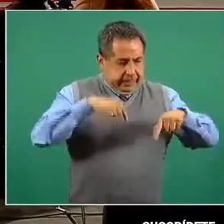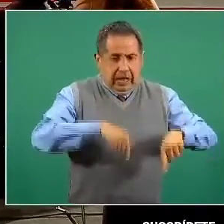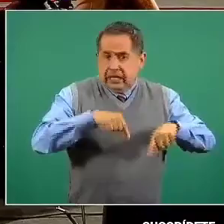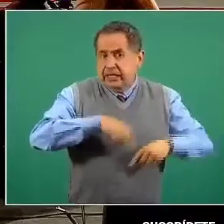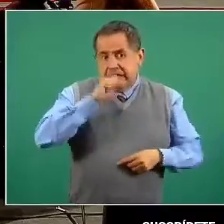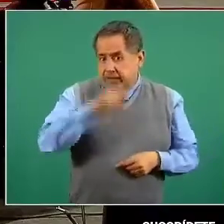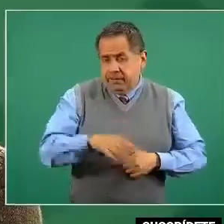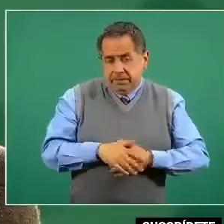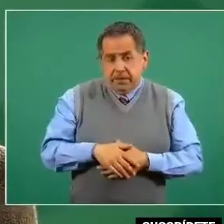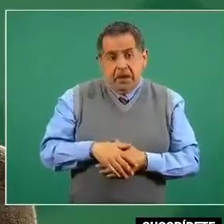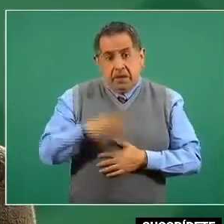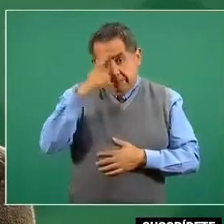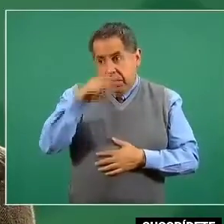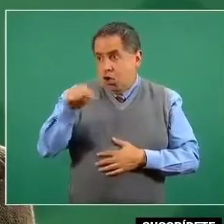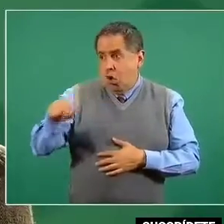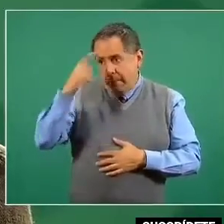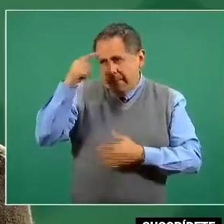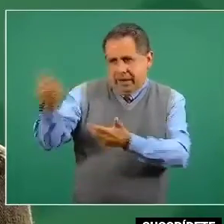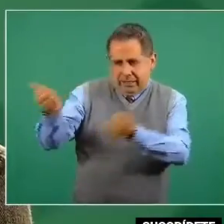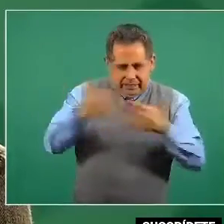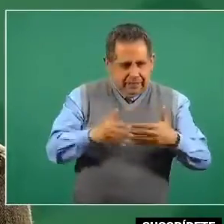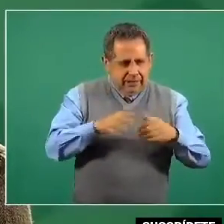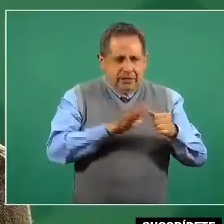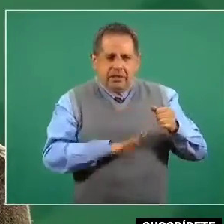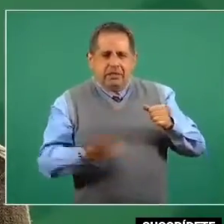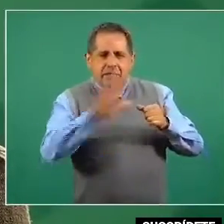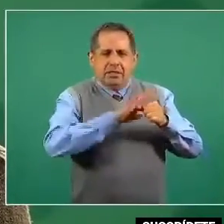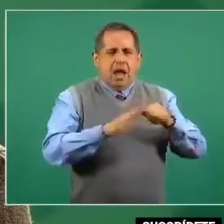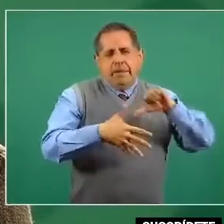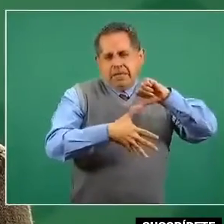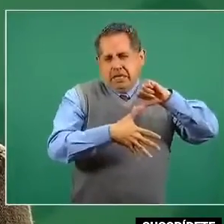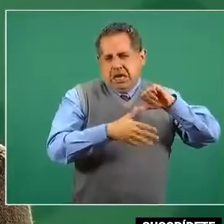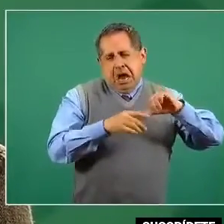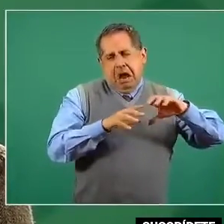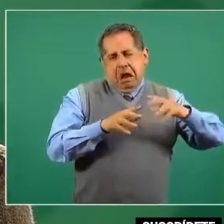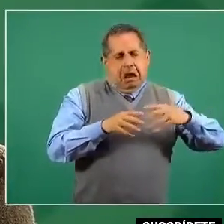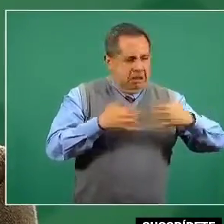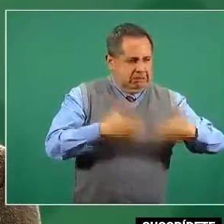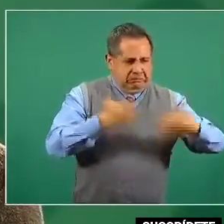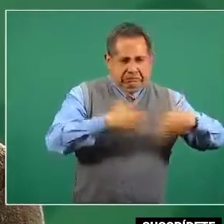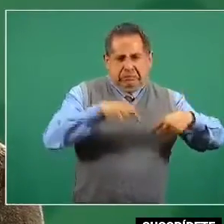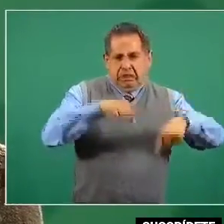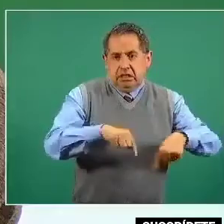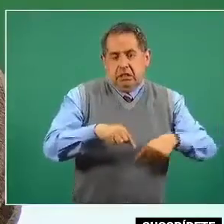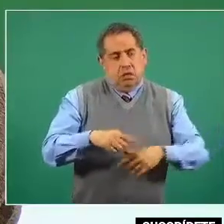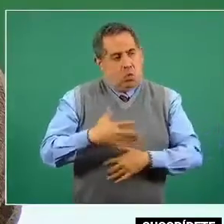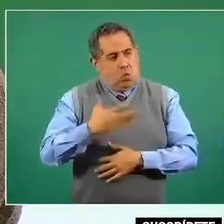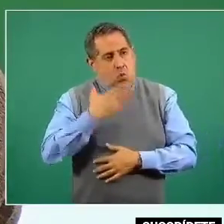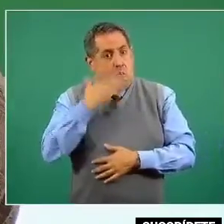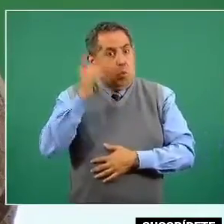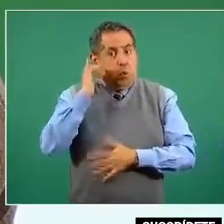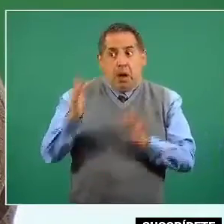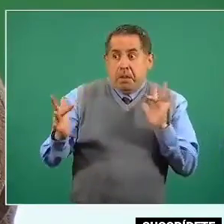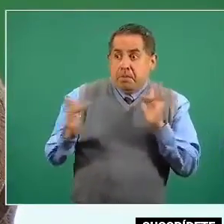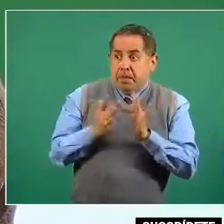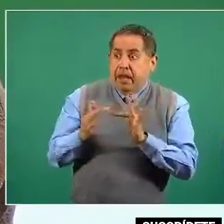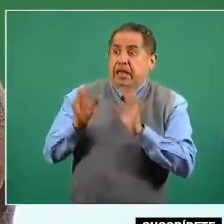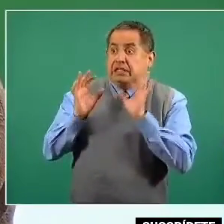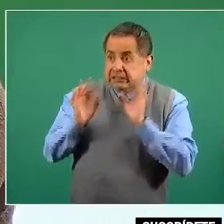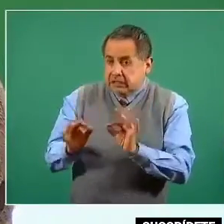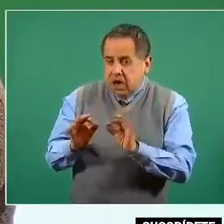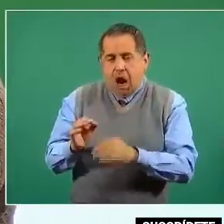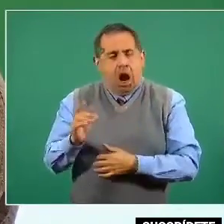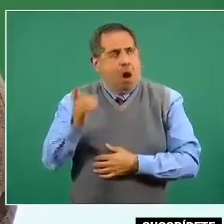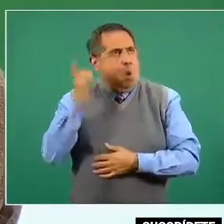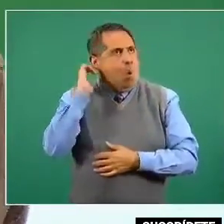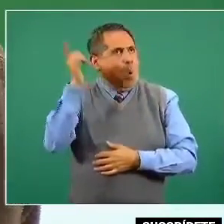México, potencialmente para la región de América Latina, y sería muy productivo si lo logramos. Se involucró también,